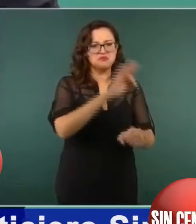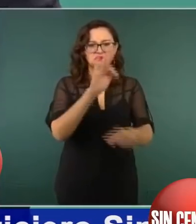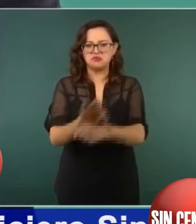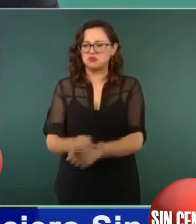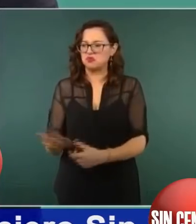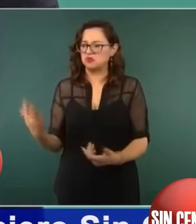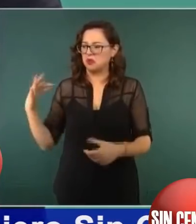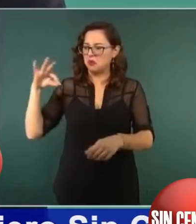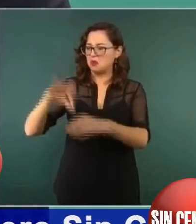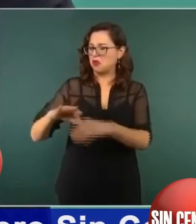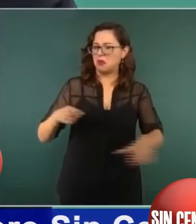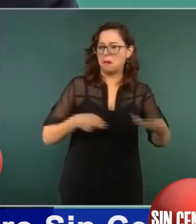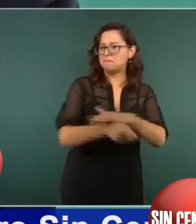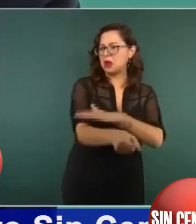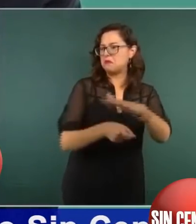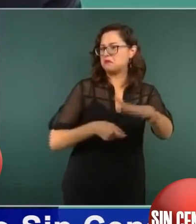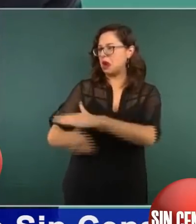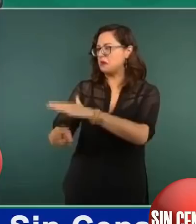los votos,